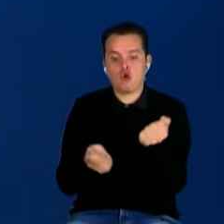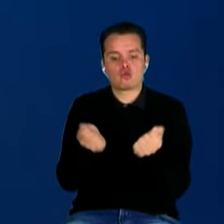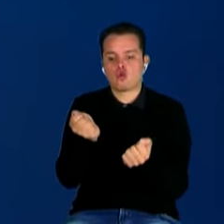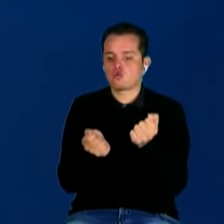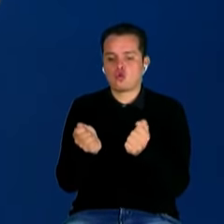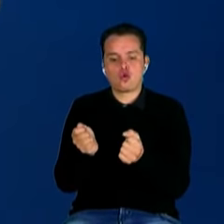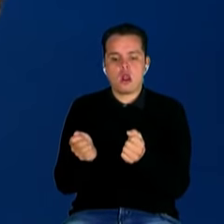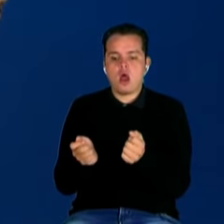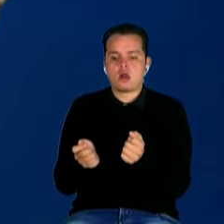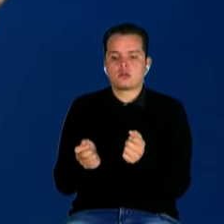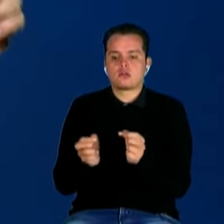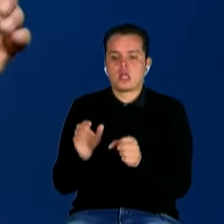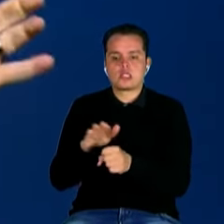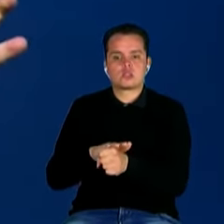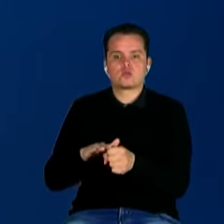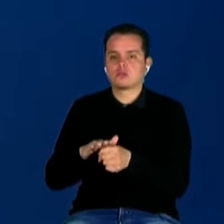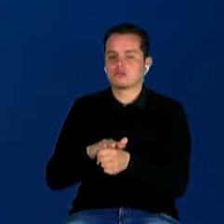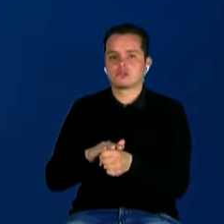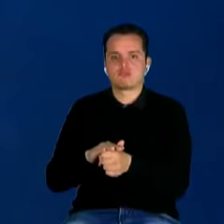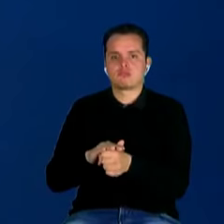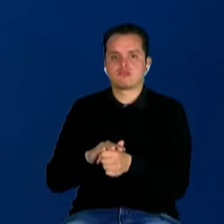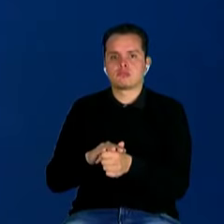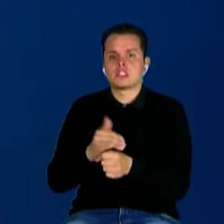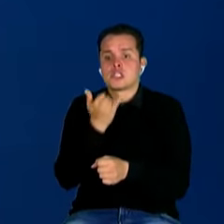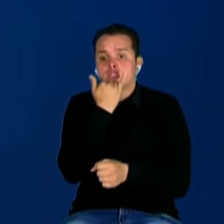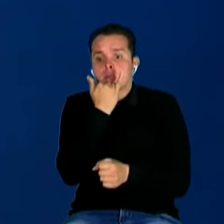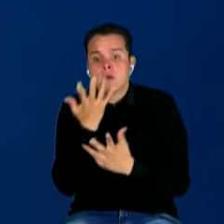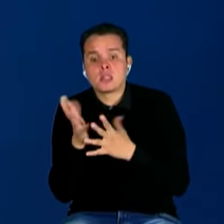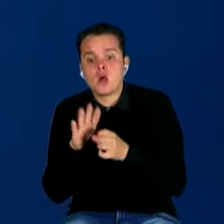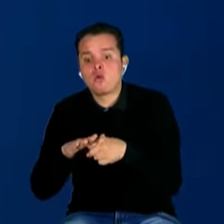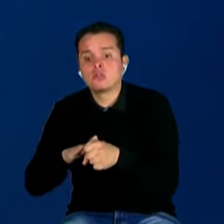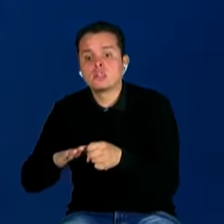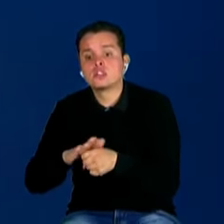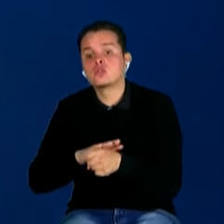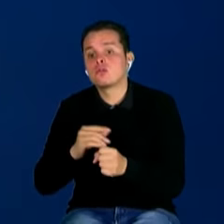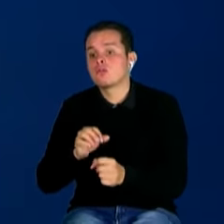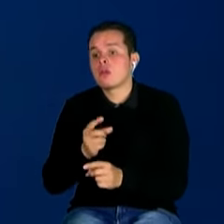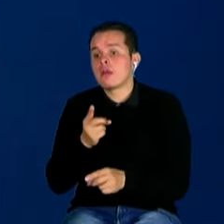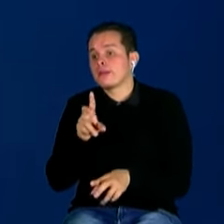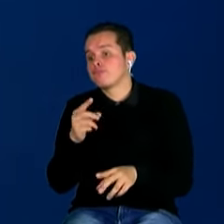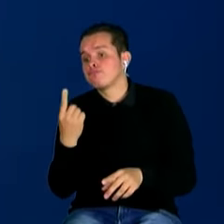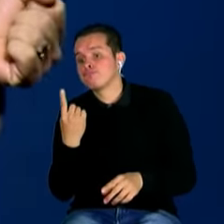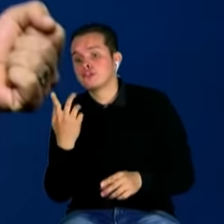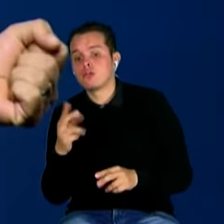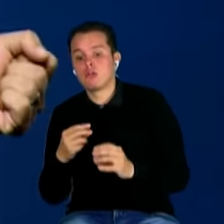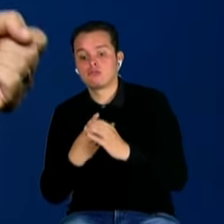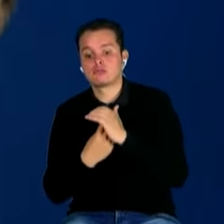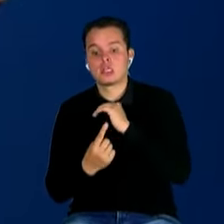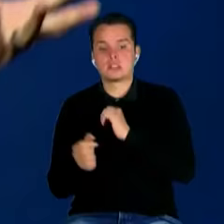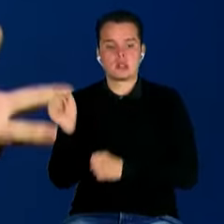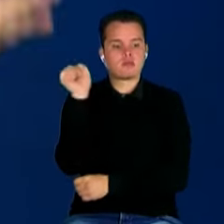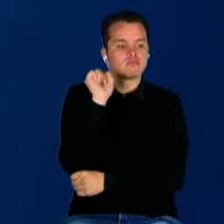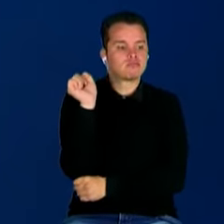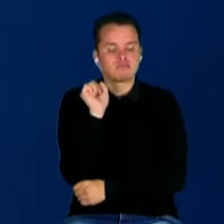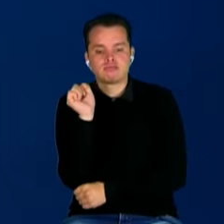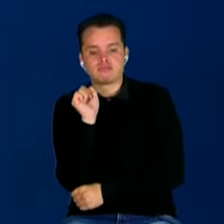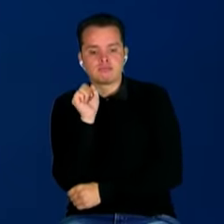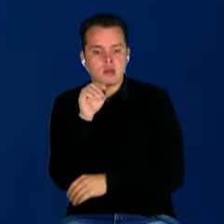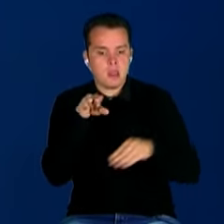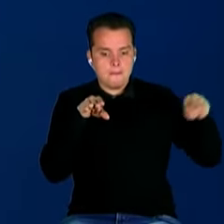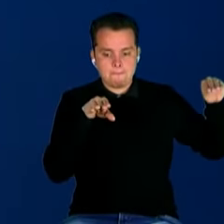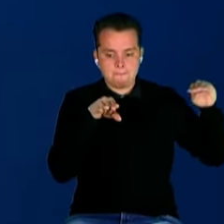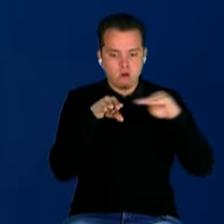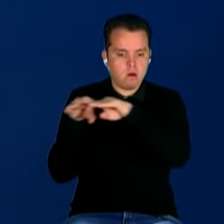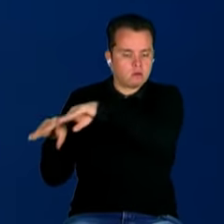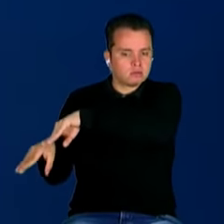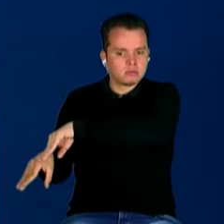las circunstancias. ¿Qué de aquellas situaciones donde simplemente saliste en tu carro, en tu auto y alguien te estrelló?